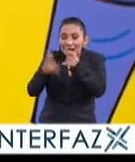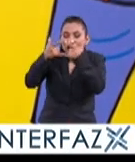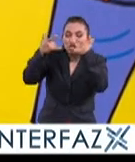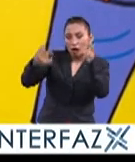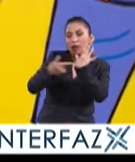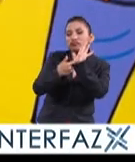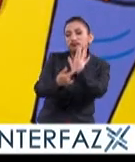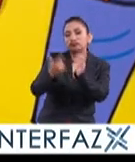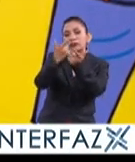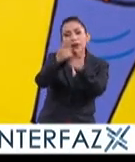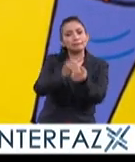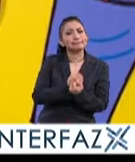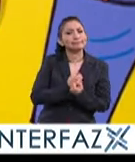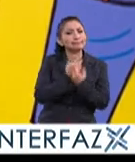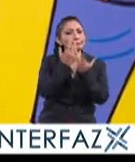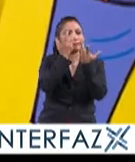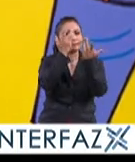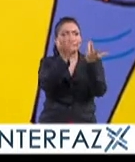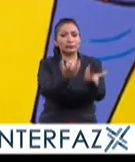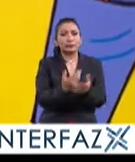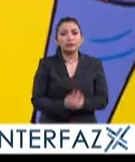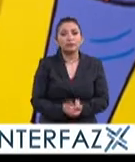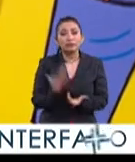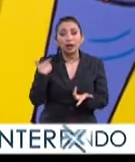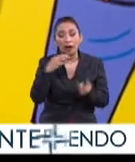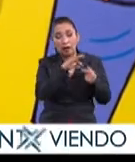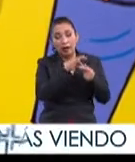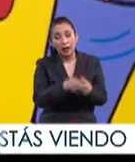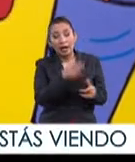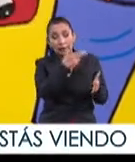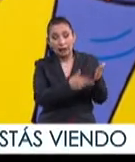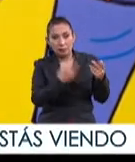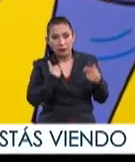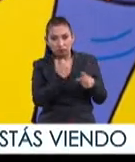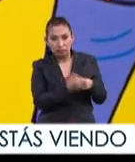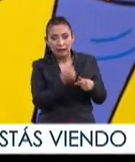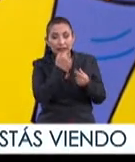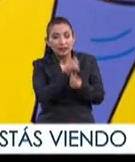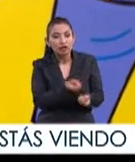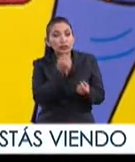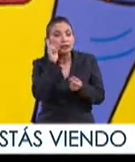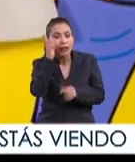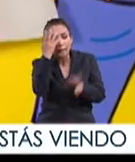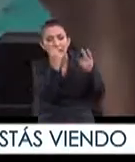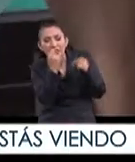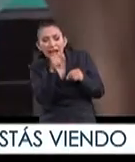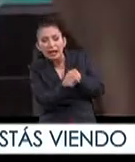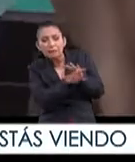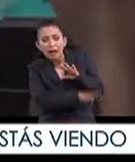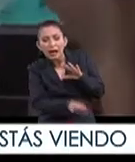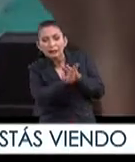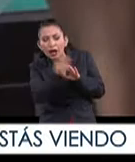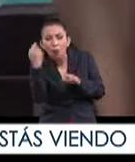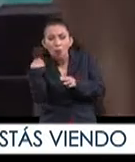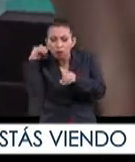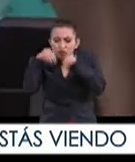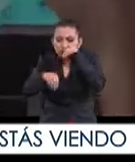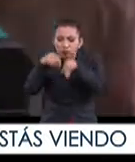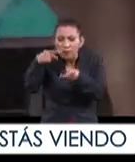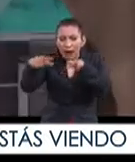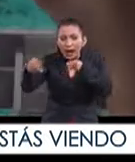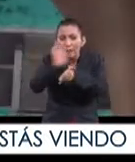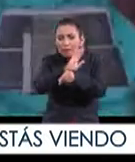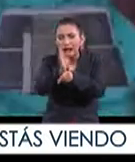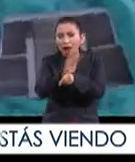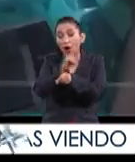contenidos que fomenten la libertad de expresión. De la mano de talleristas, niñas y niños aprenden conocimientos básicos de la animación y el uso de